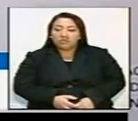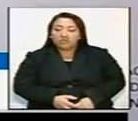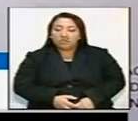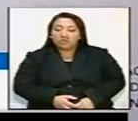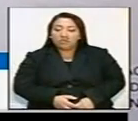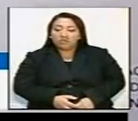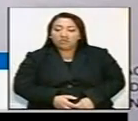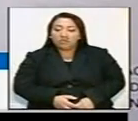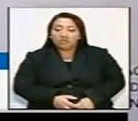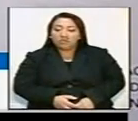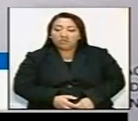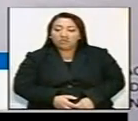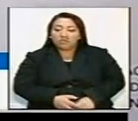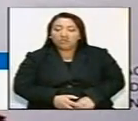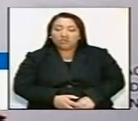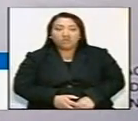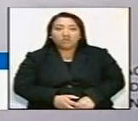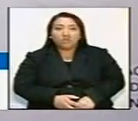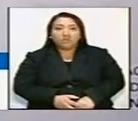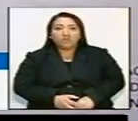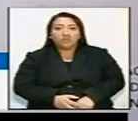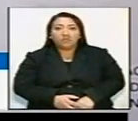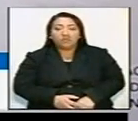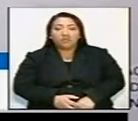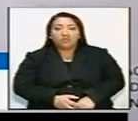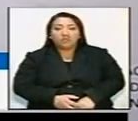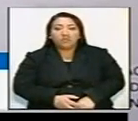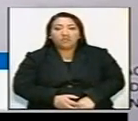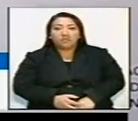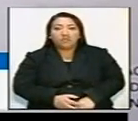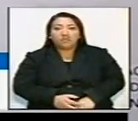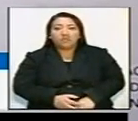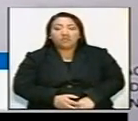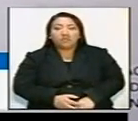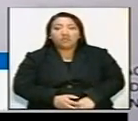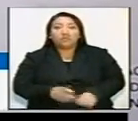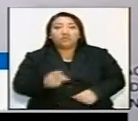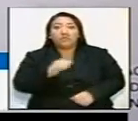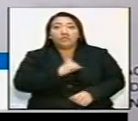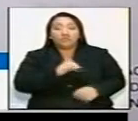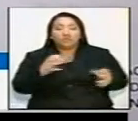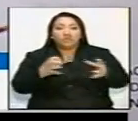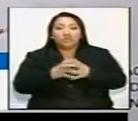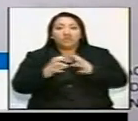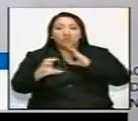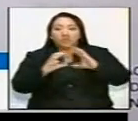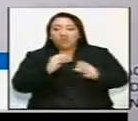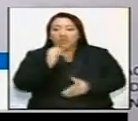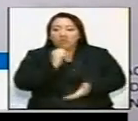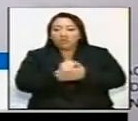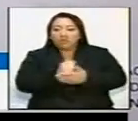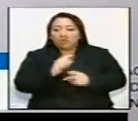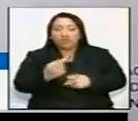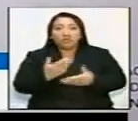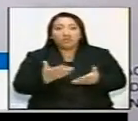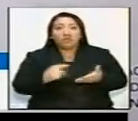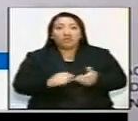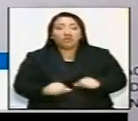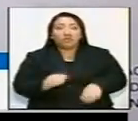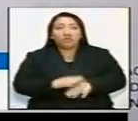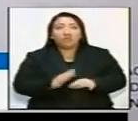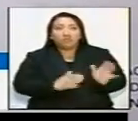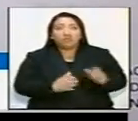Tanto el Ejecutivo como el Legislativo tienen un reto enorme en aprobar, en revisar, discutir y aprobar las primeras medidas de este